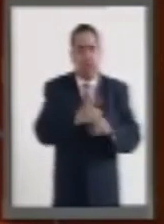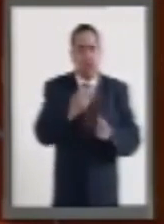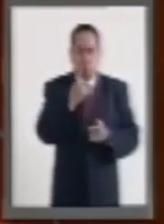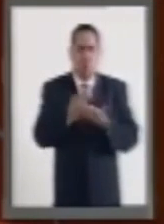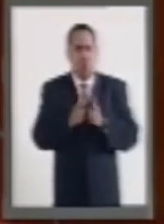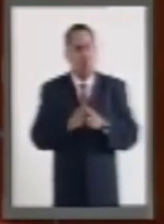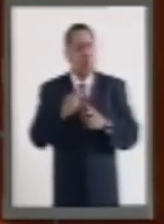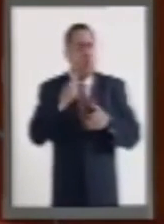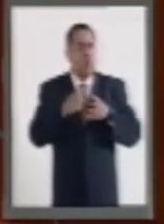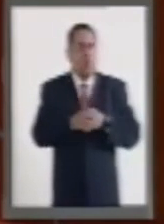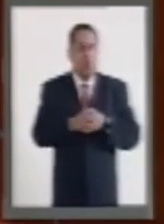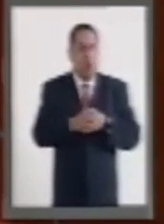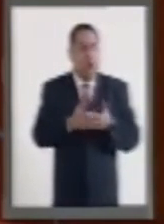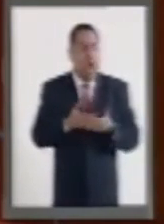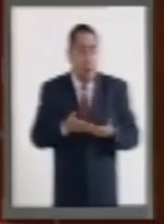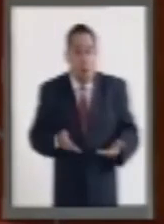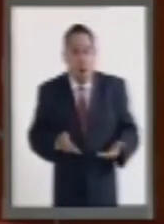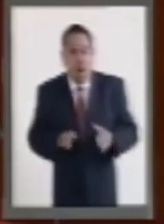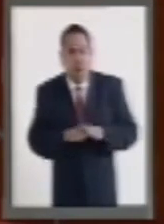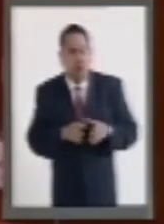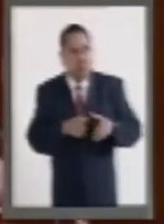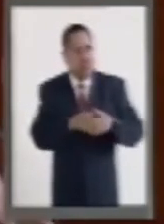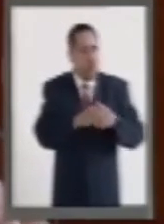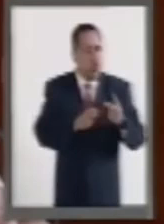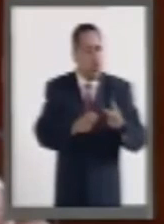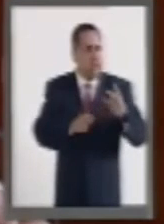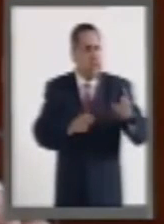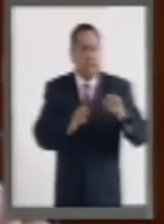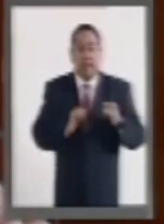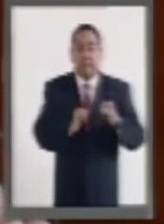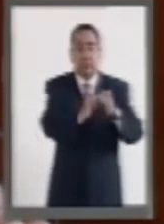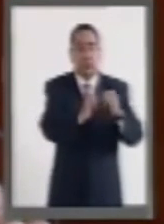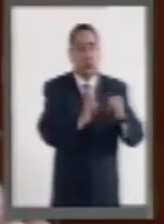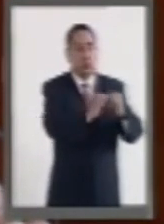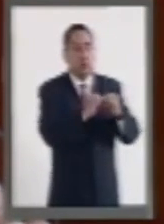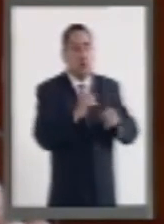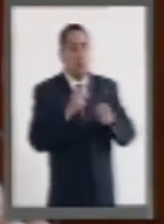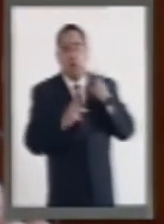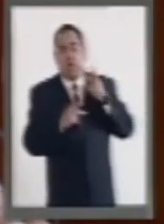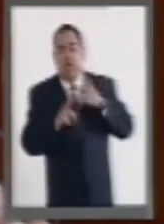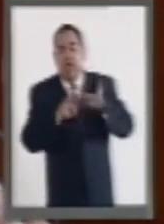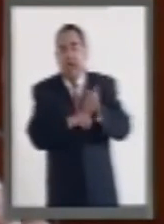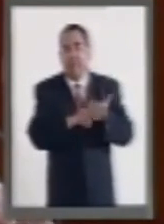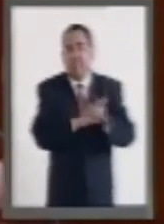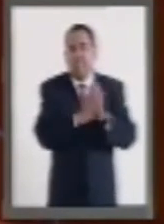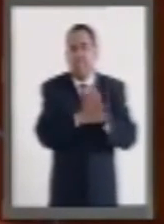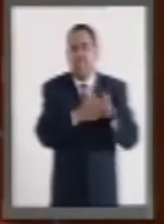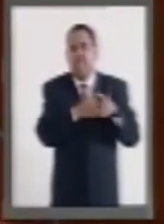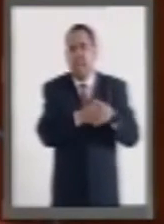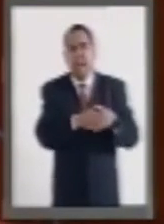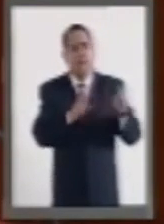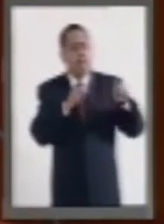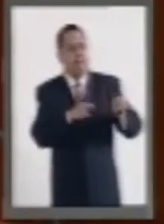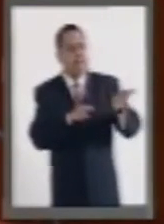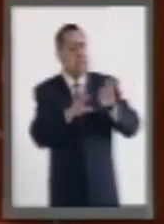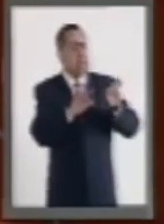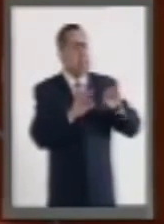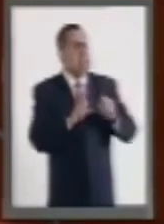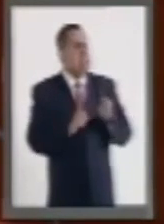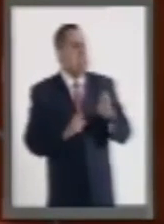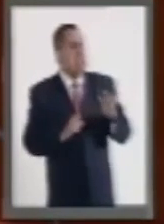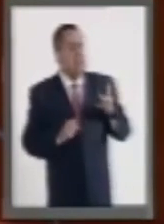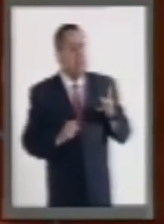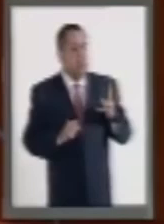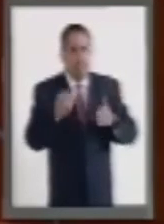partido, ahora son 2 o 3 institutos políticos, pero finalmente son unos cuantos y